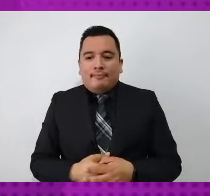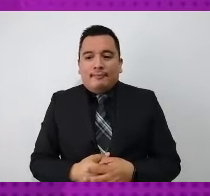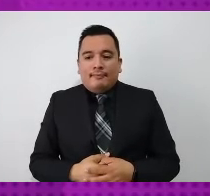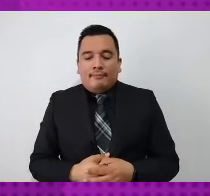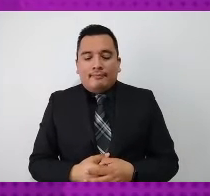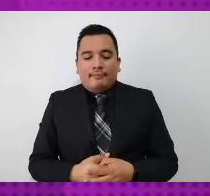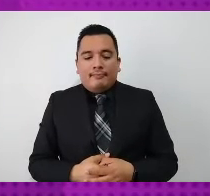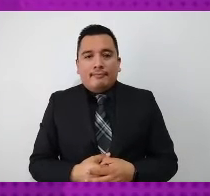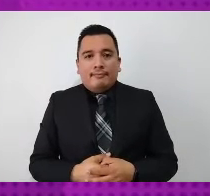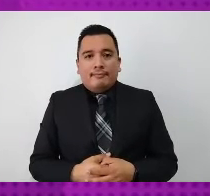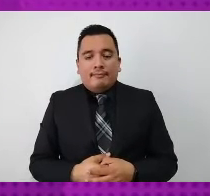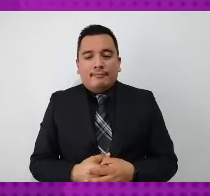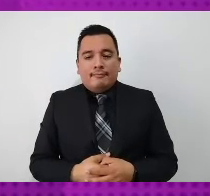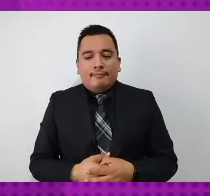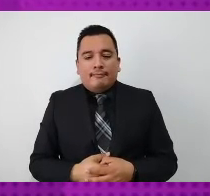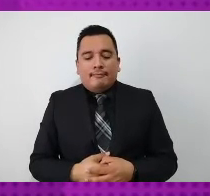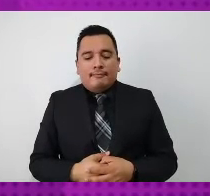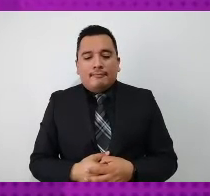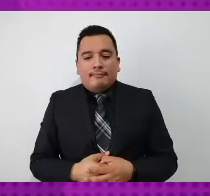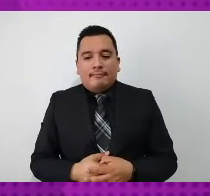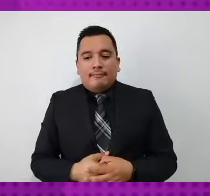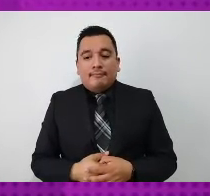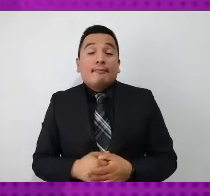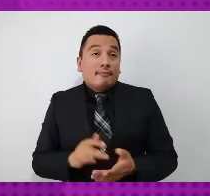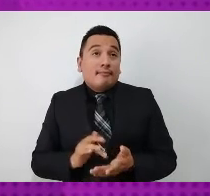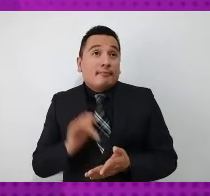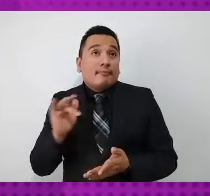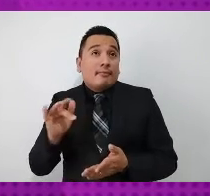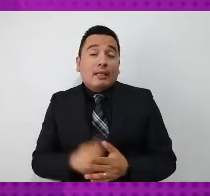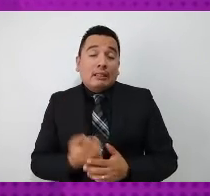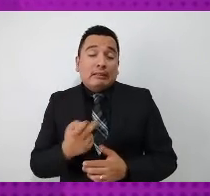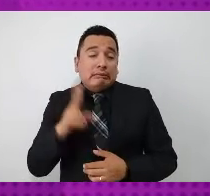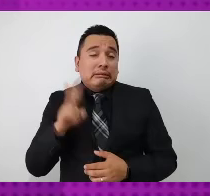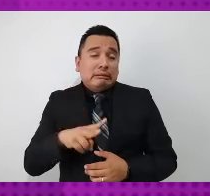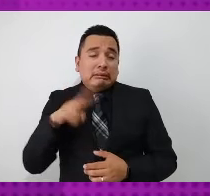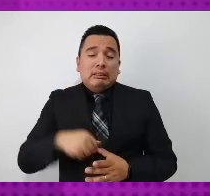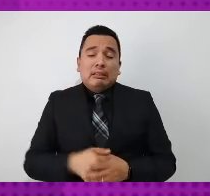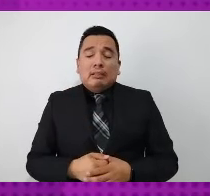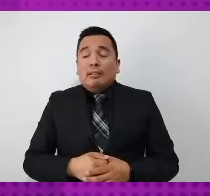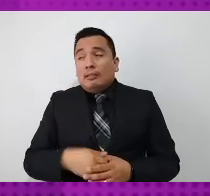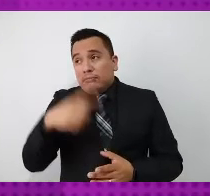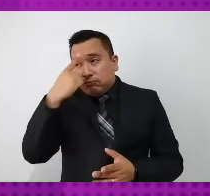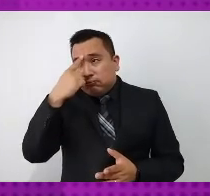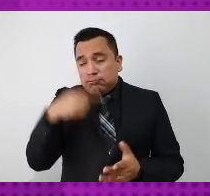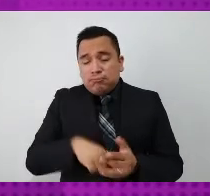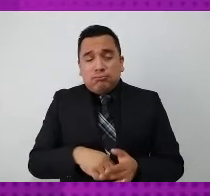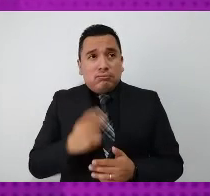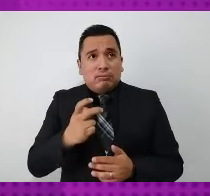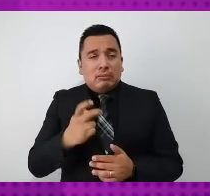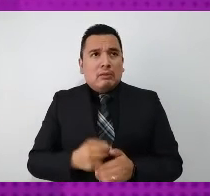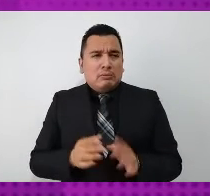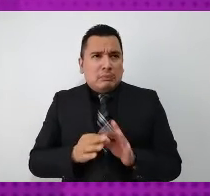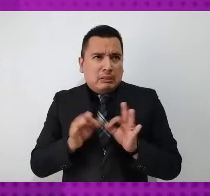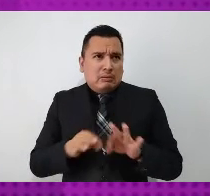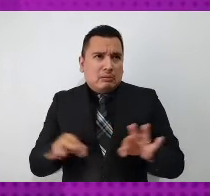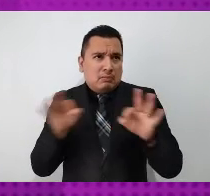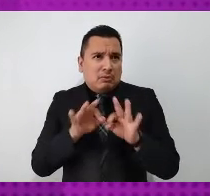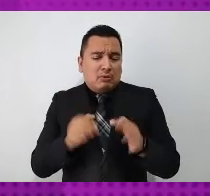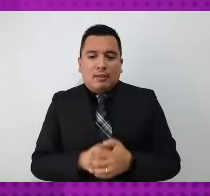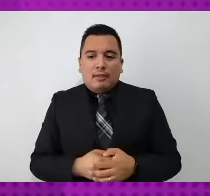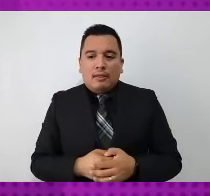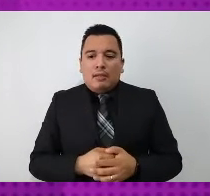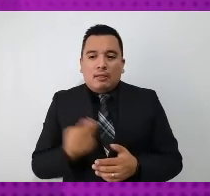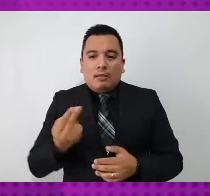discapacidad si muchas gracias así efectivamente creo que esto es un claro ejemplo de la importancia de trabajar en gobierno